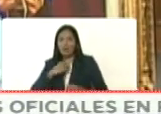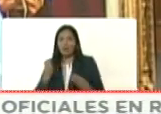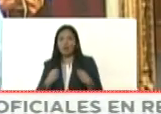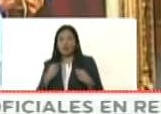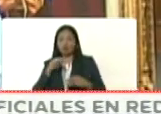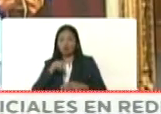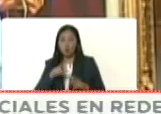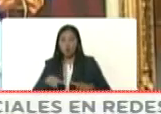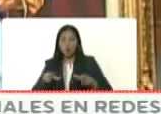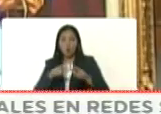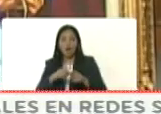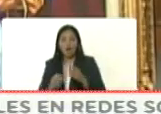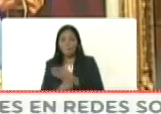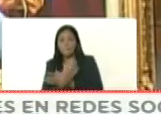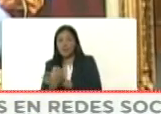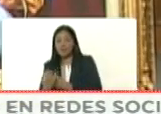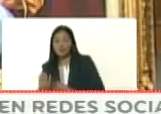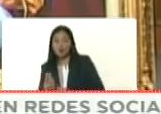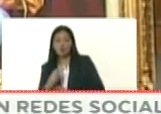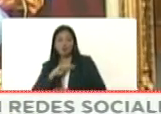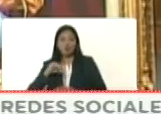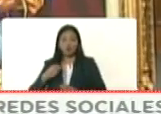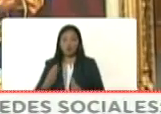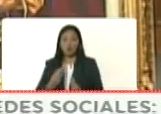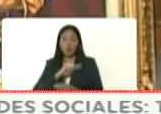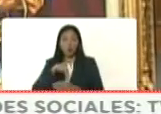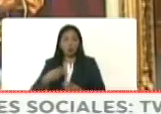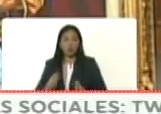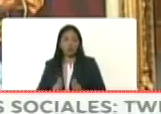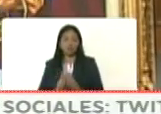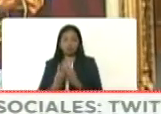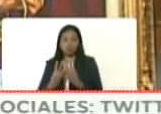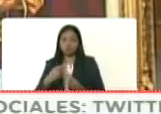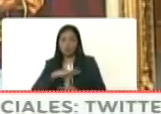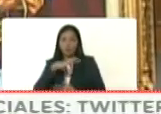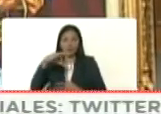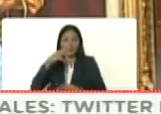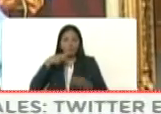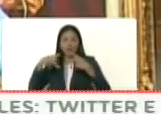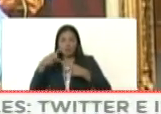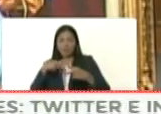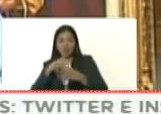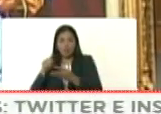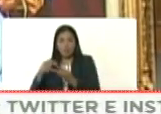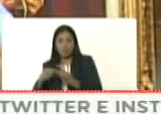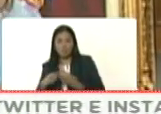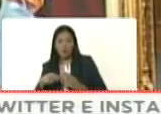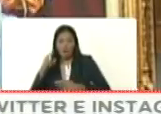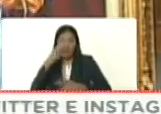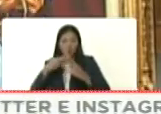de Ayacucho, el Palacio de Miraflores, con nuestra propia fuerza espiritual, política, material, moral,